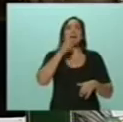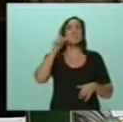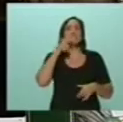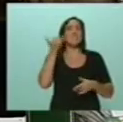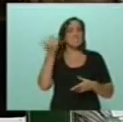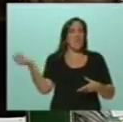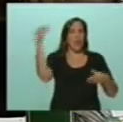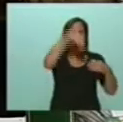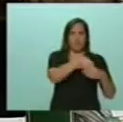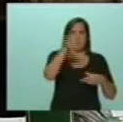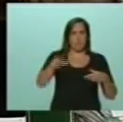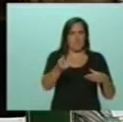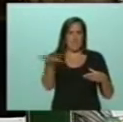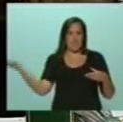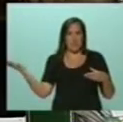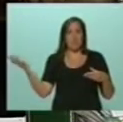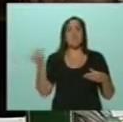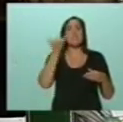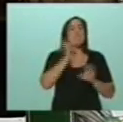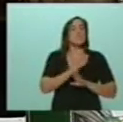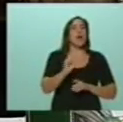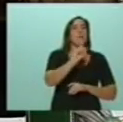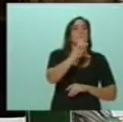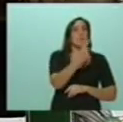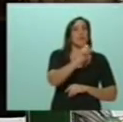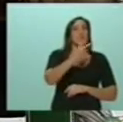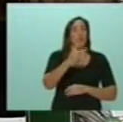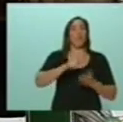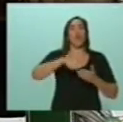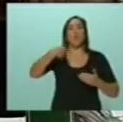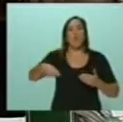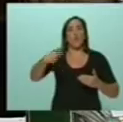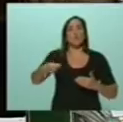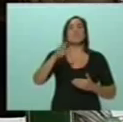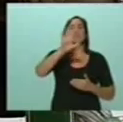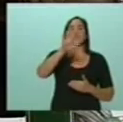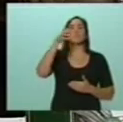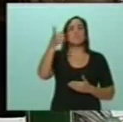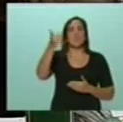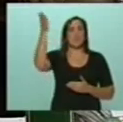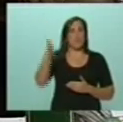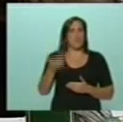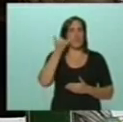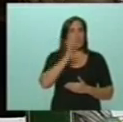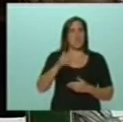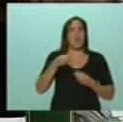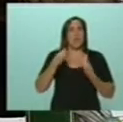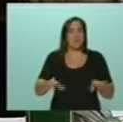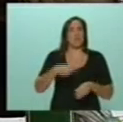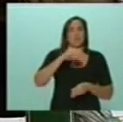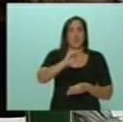ya han comenzado a ser liquidados en primera o segunda cuota el 56%, esto